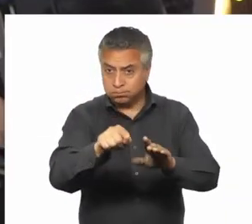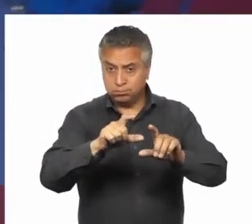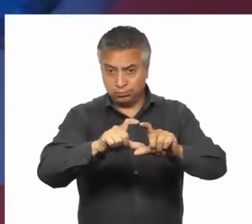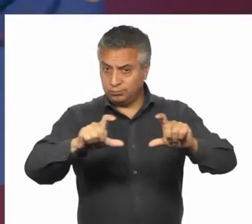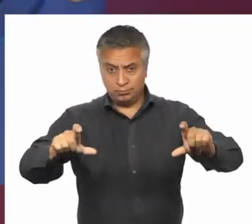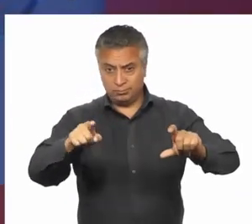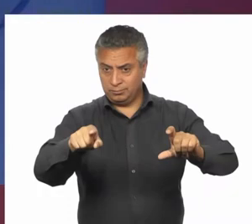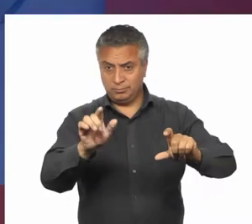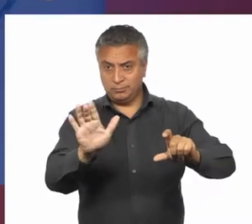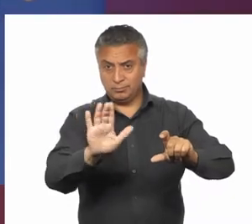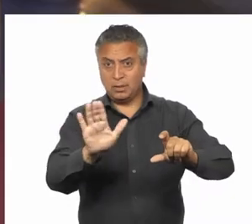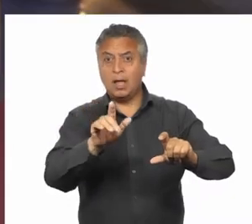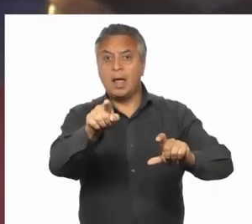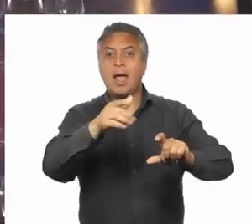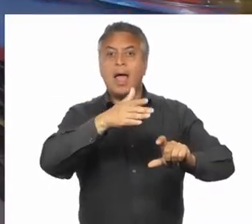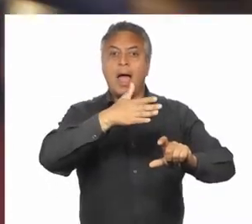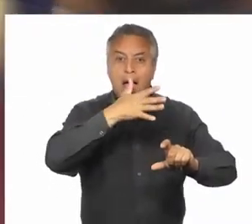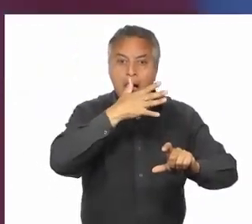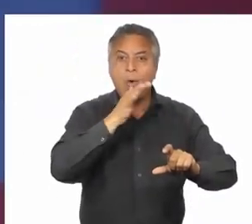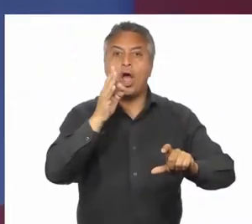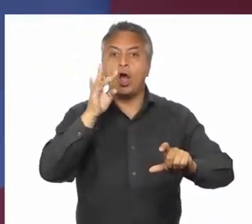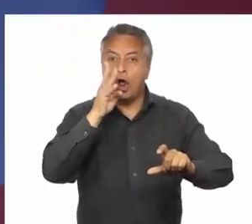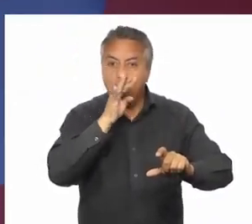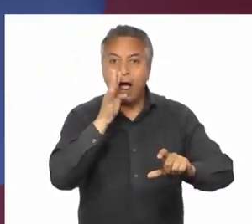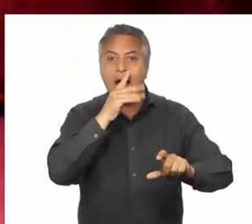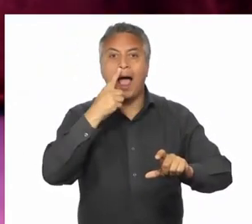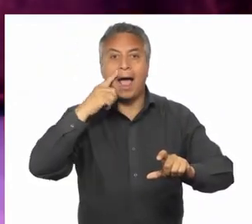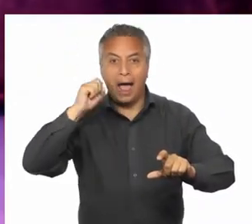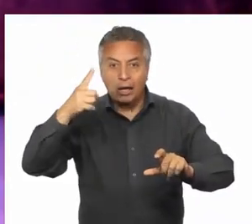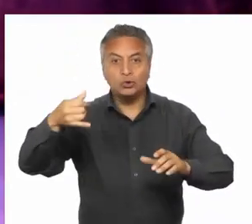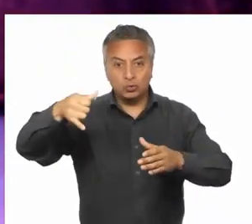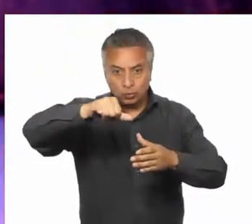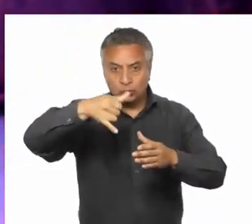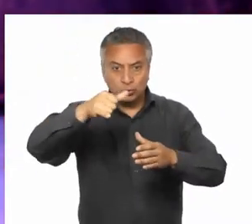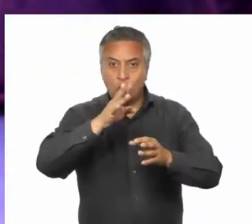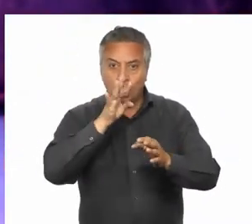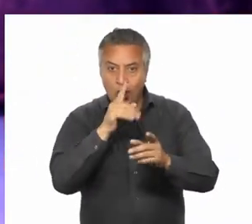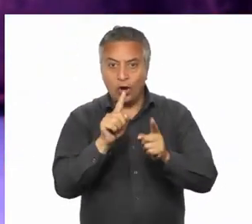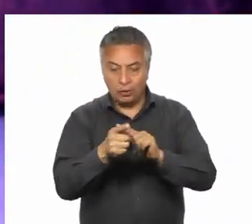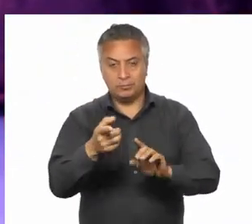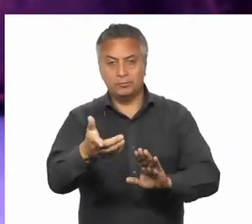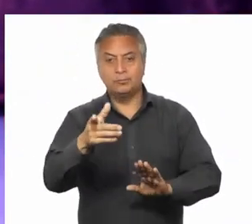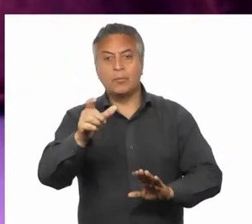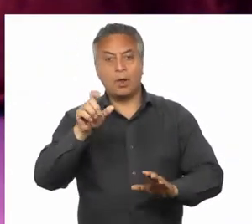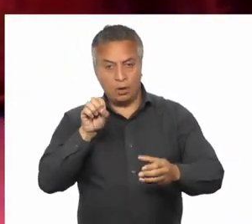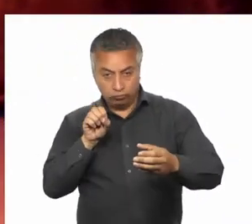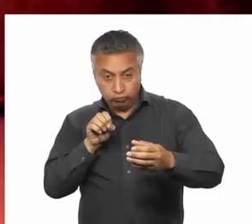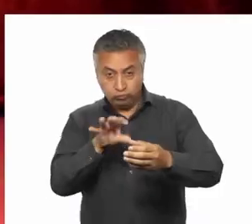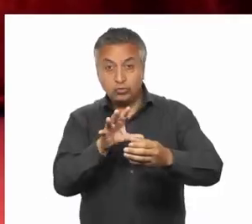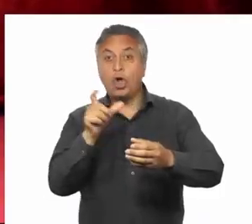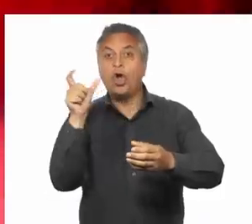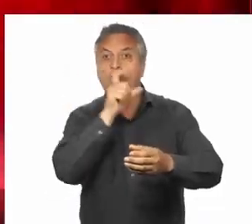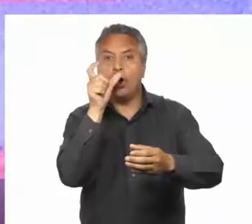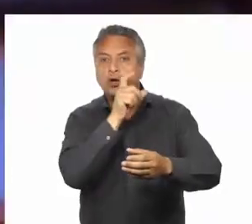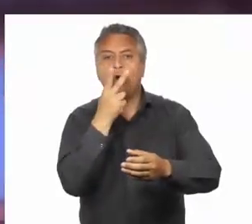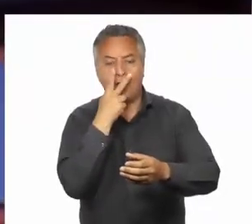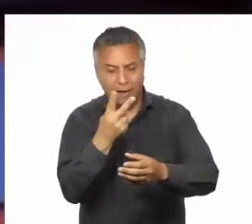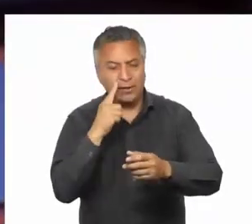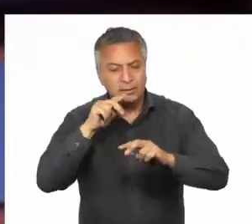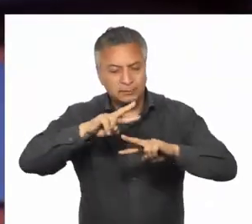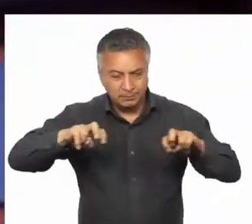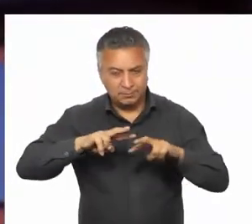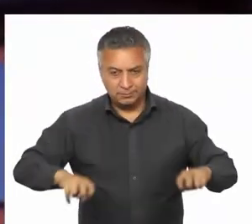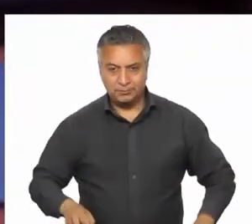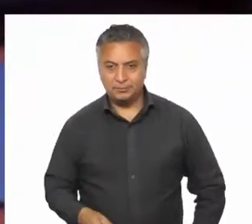celofán, agua con colorante de color azul. ¿Qué ocurrirá si iluminamos con luz roja? Averigüémoslo.